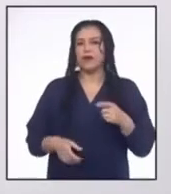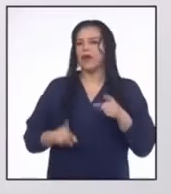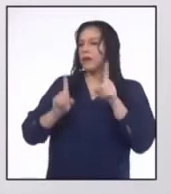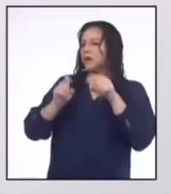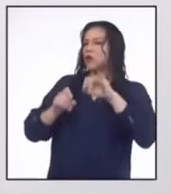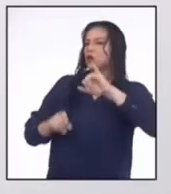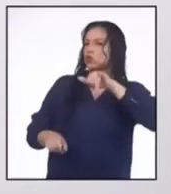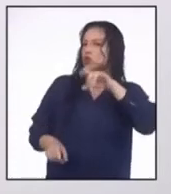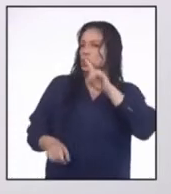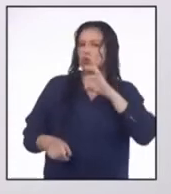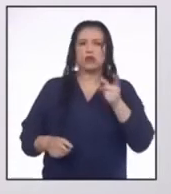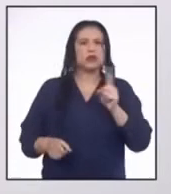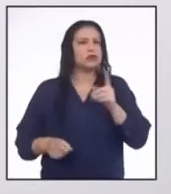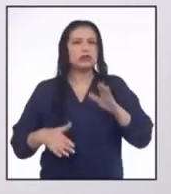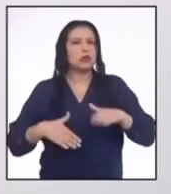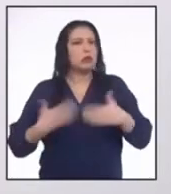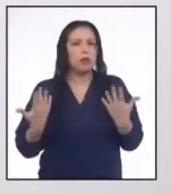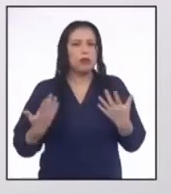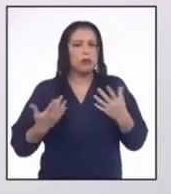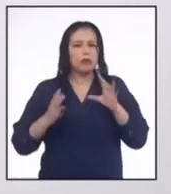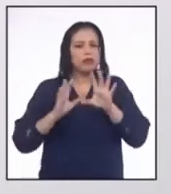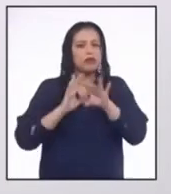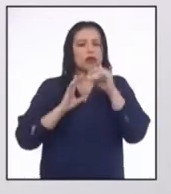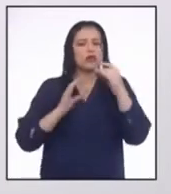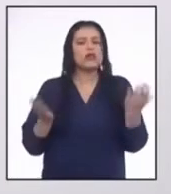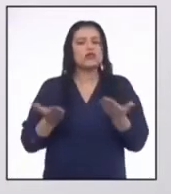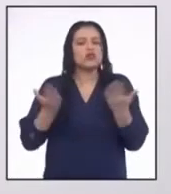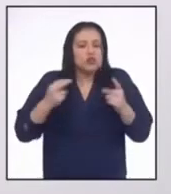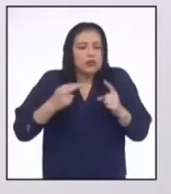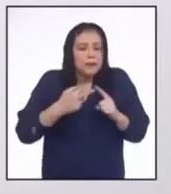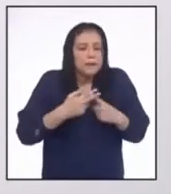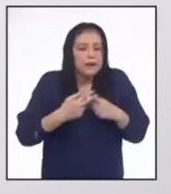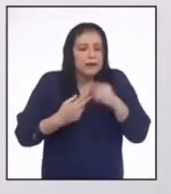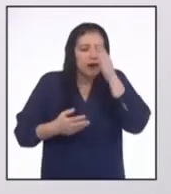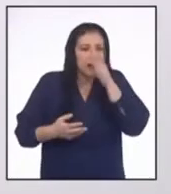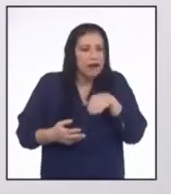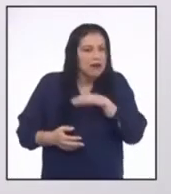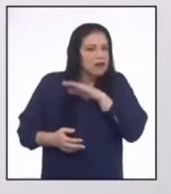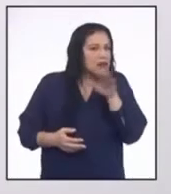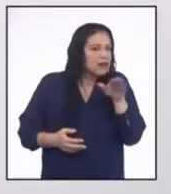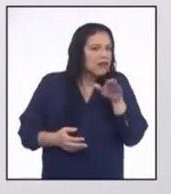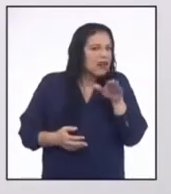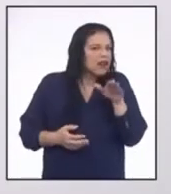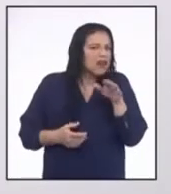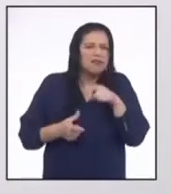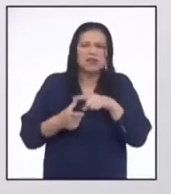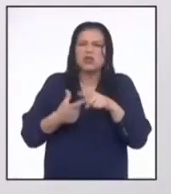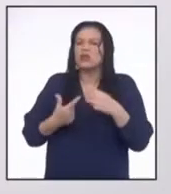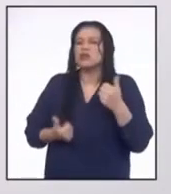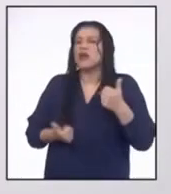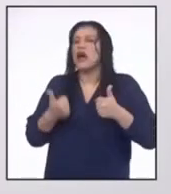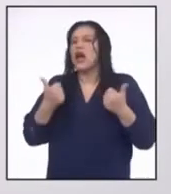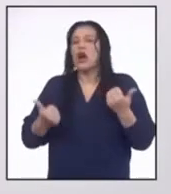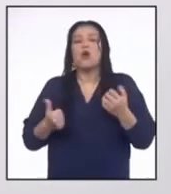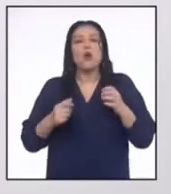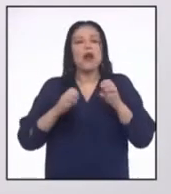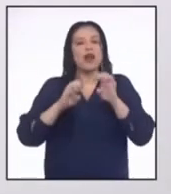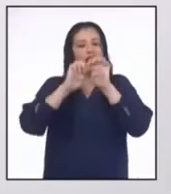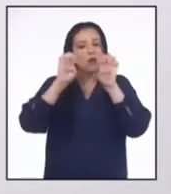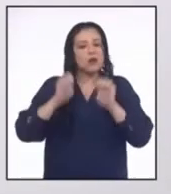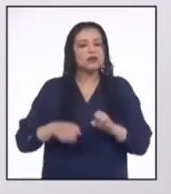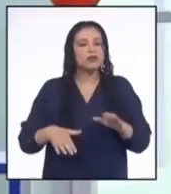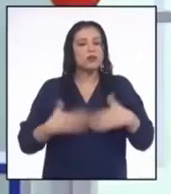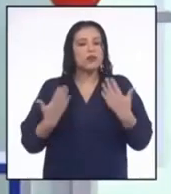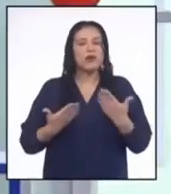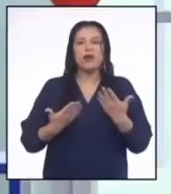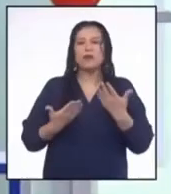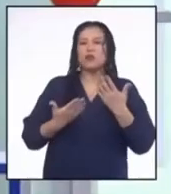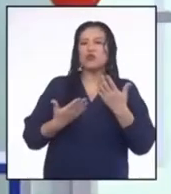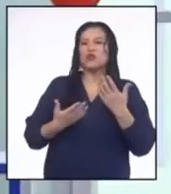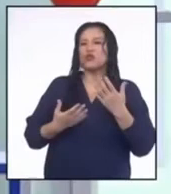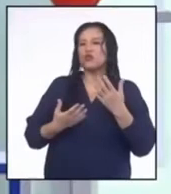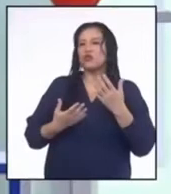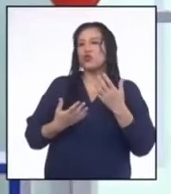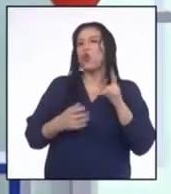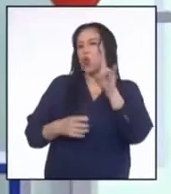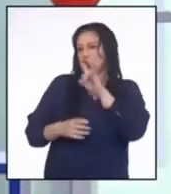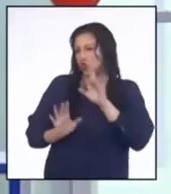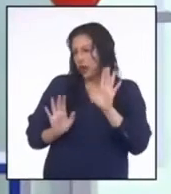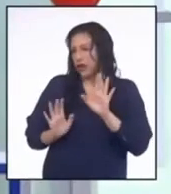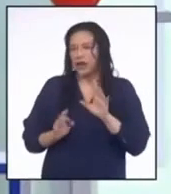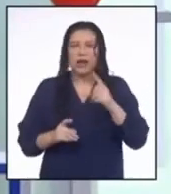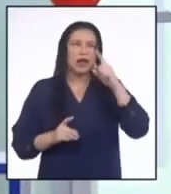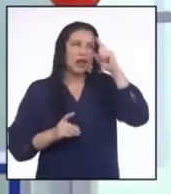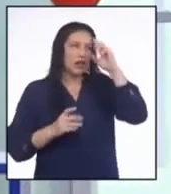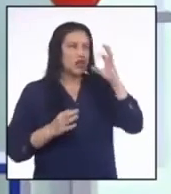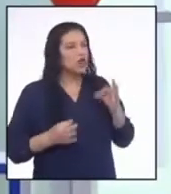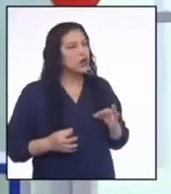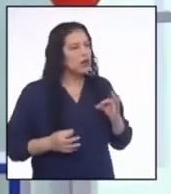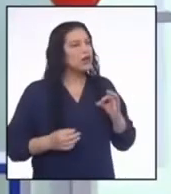Junior, si no podemos encontrar el origen de las coordenadas, entonces, ¿a qué ecuación podríamos recurrir? Me parece que a